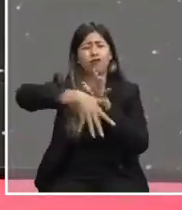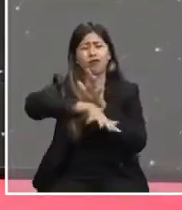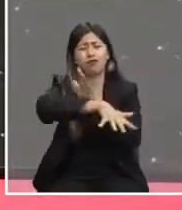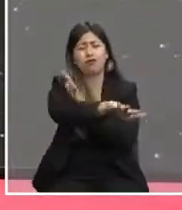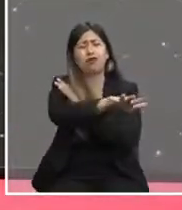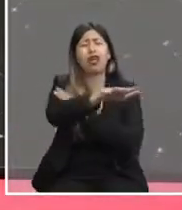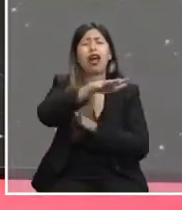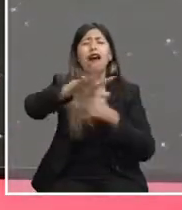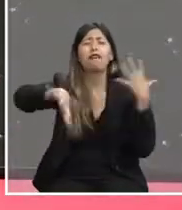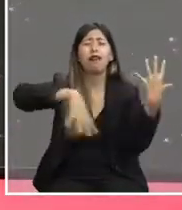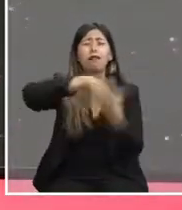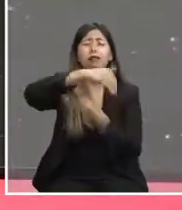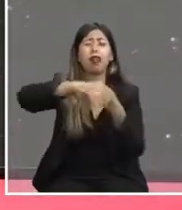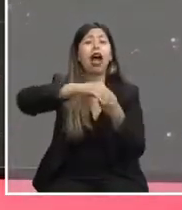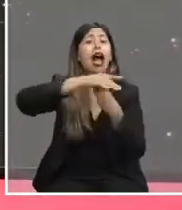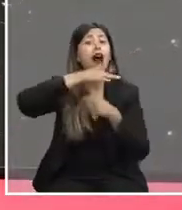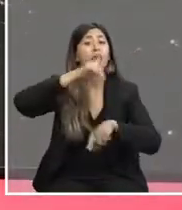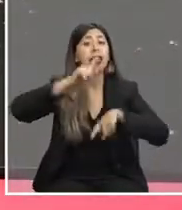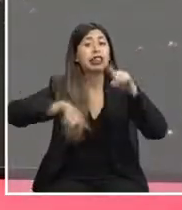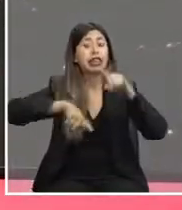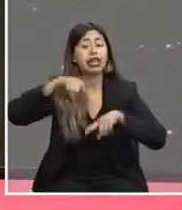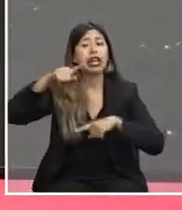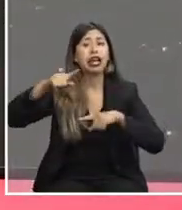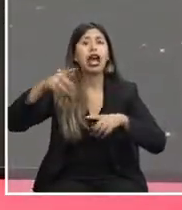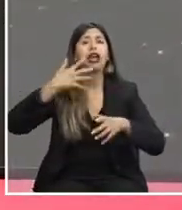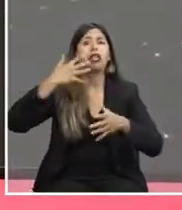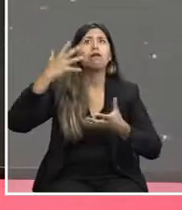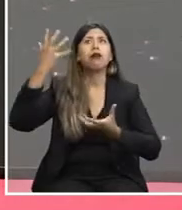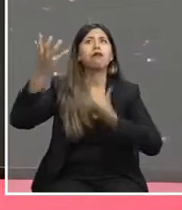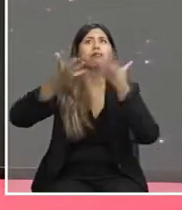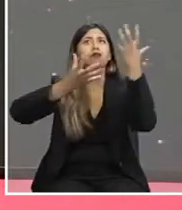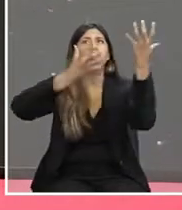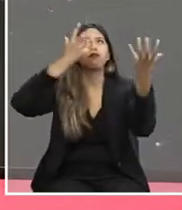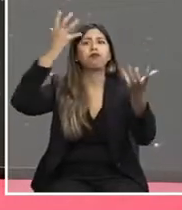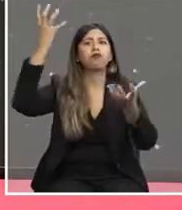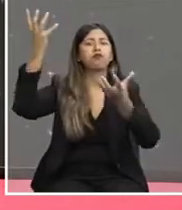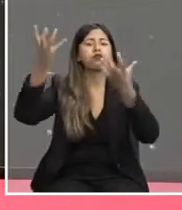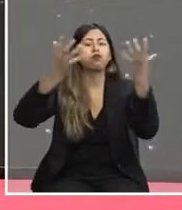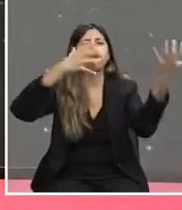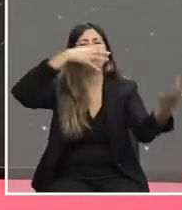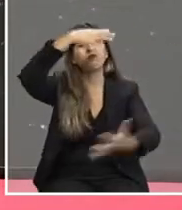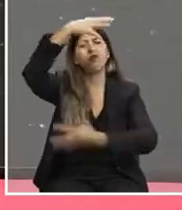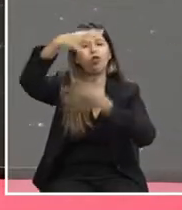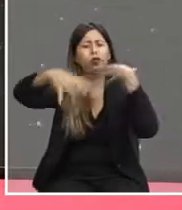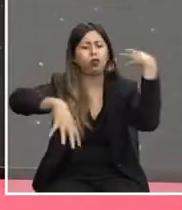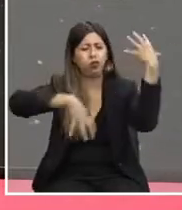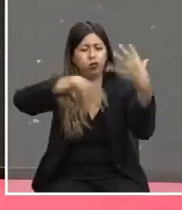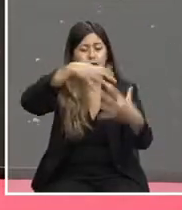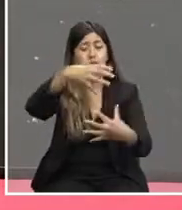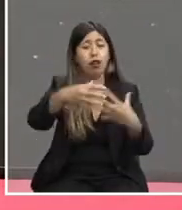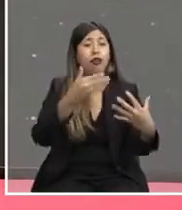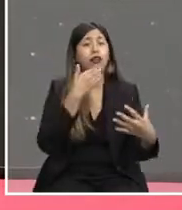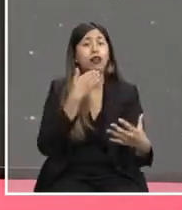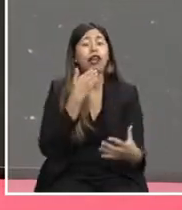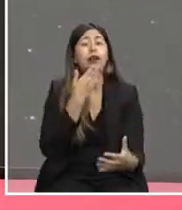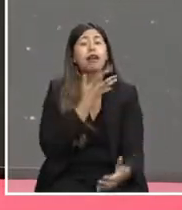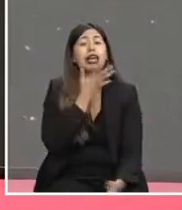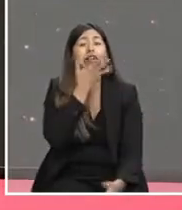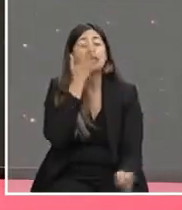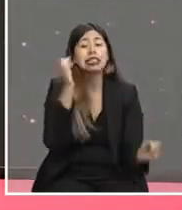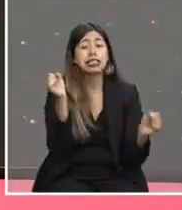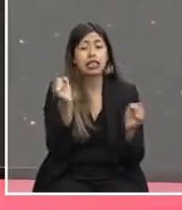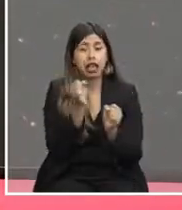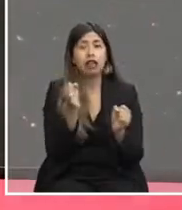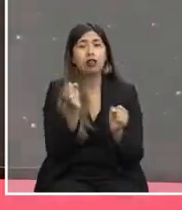volcanes por la interacción de las cenizas con el agua y también con el hielo, en el caso de volcanes que tienen